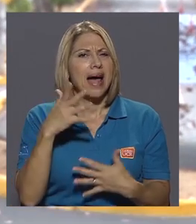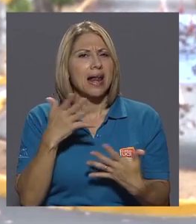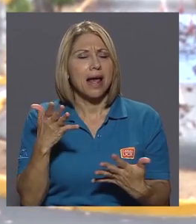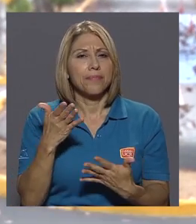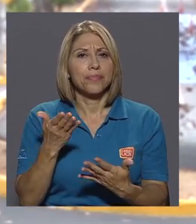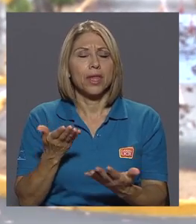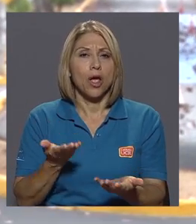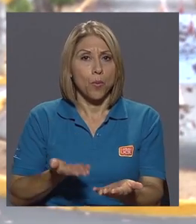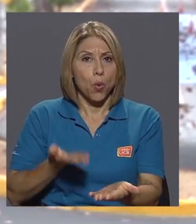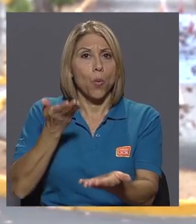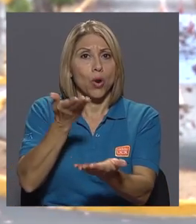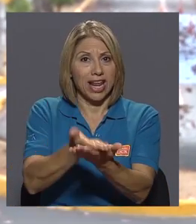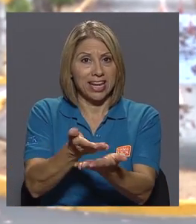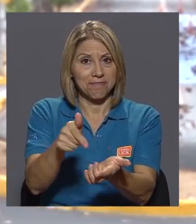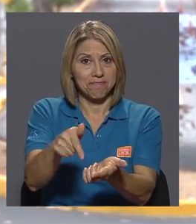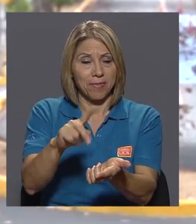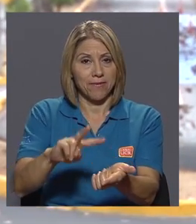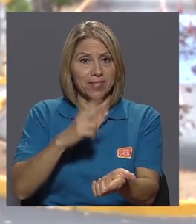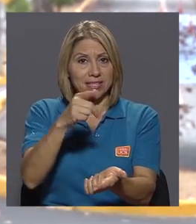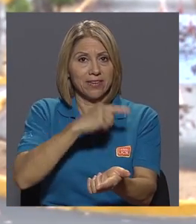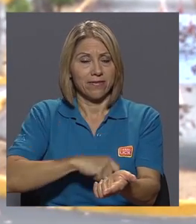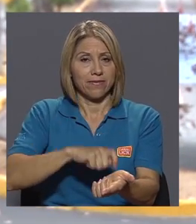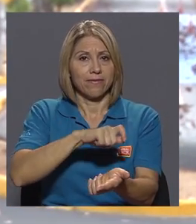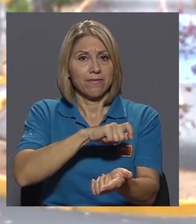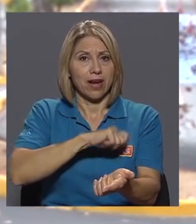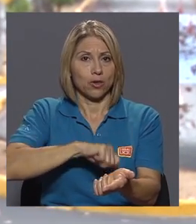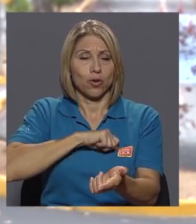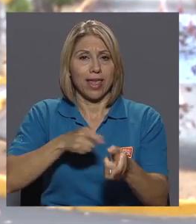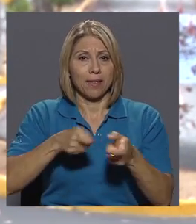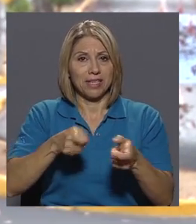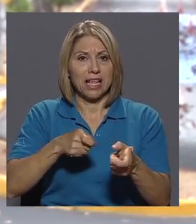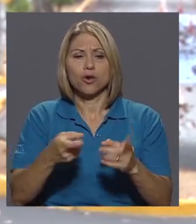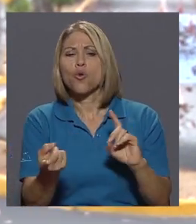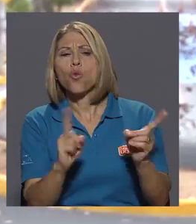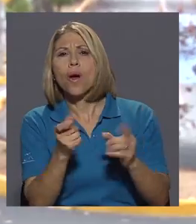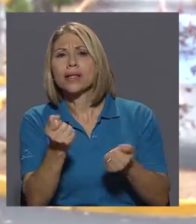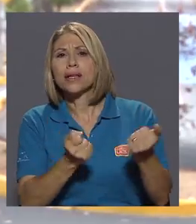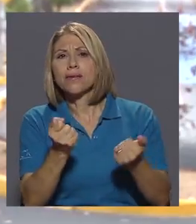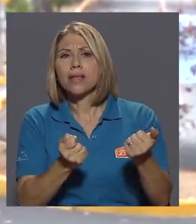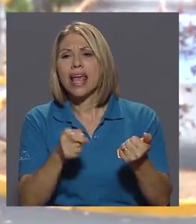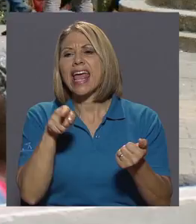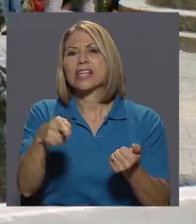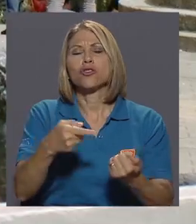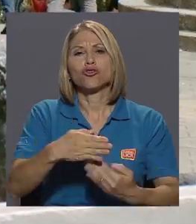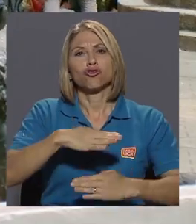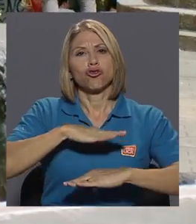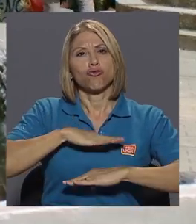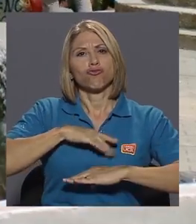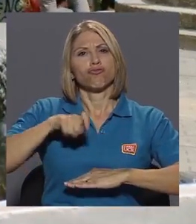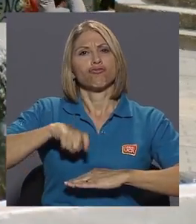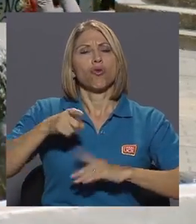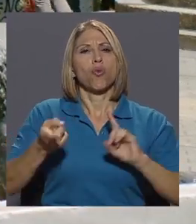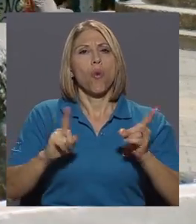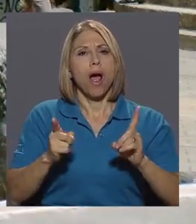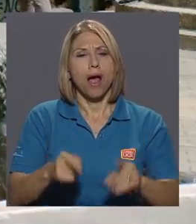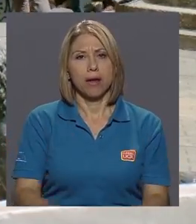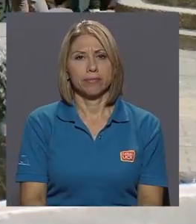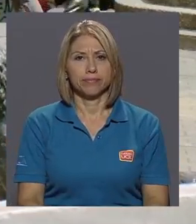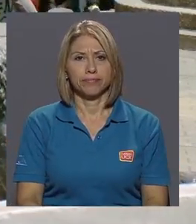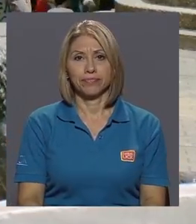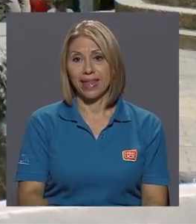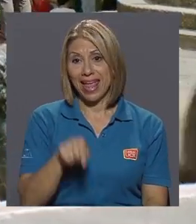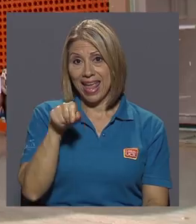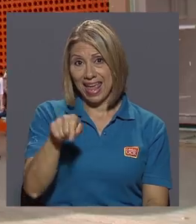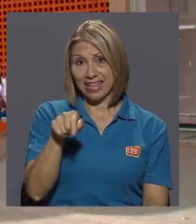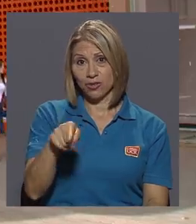para proponer a la Vicerrectoría de Administración cuáles serían los vehículos y qué necesidades van a venir a cubrir en la universidad.